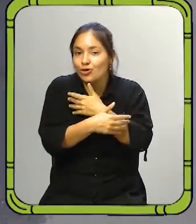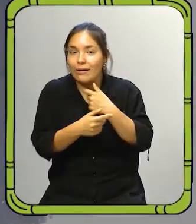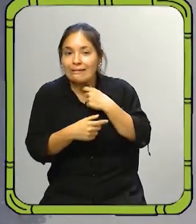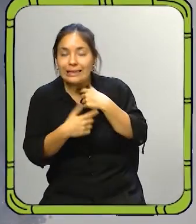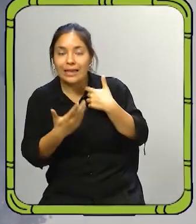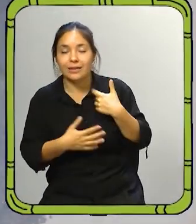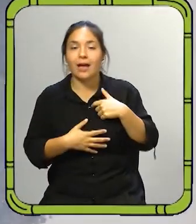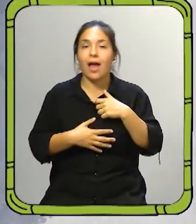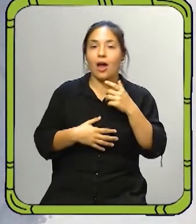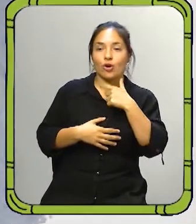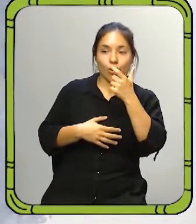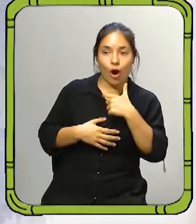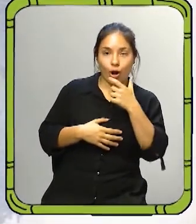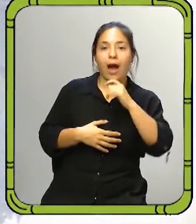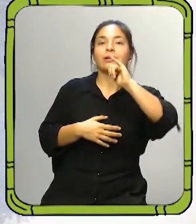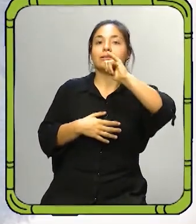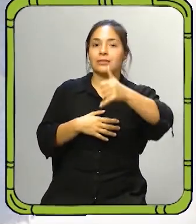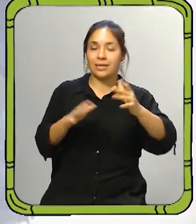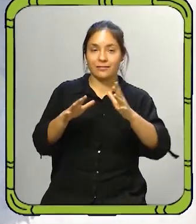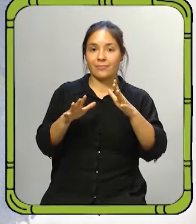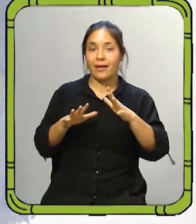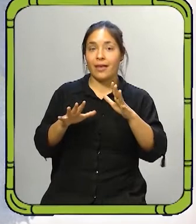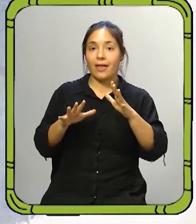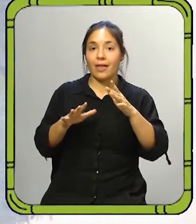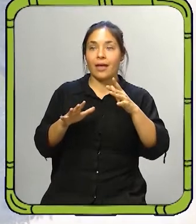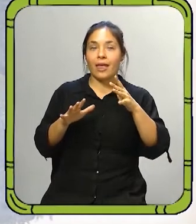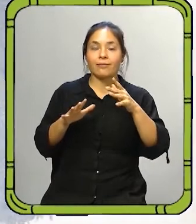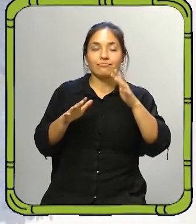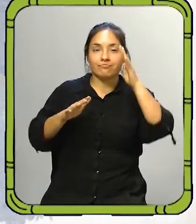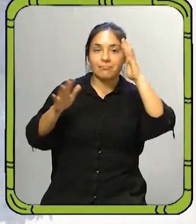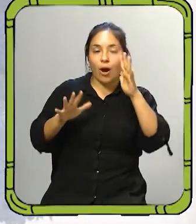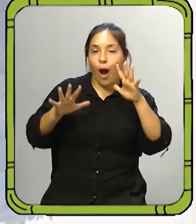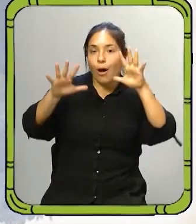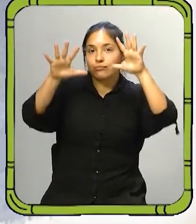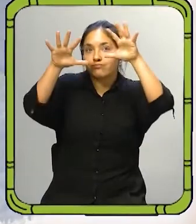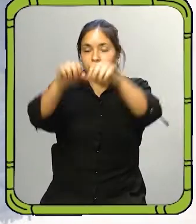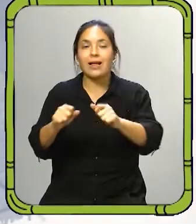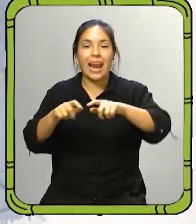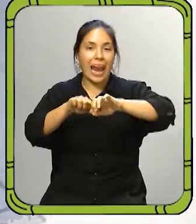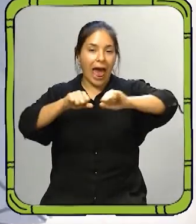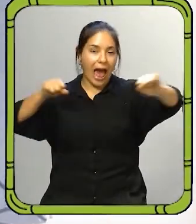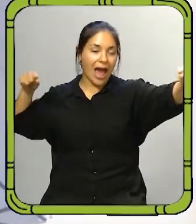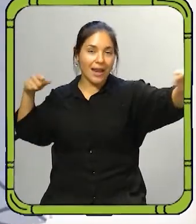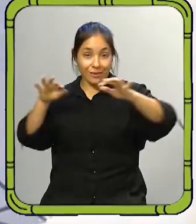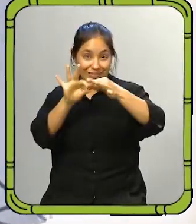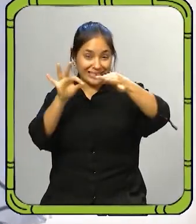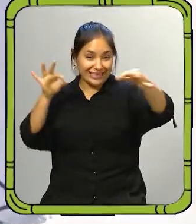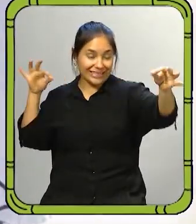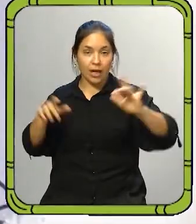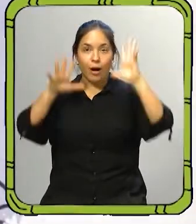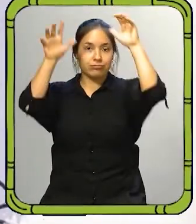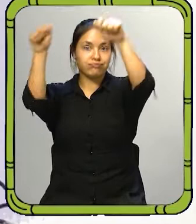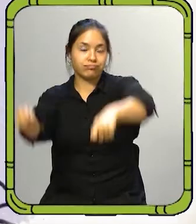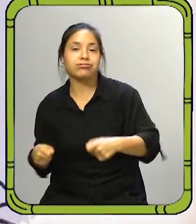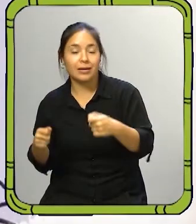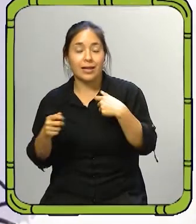Caperucita. Claro, claro. Rojo se abalanzó sobre ella con una resistente tira de lana estirada. La sorpresa que se llevó la Caperucita